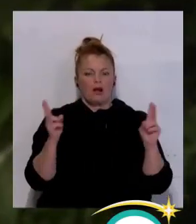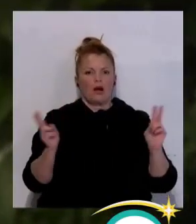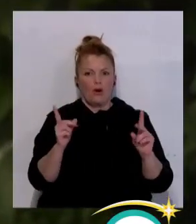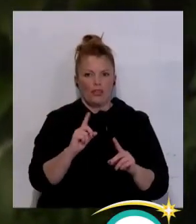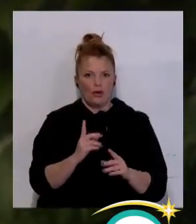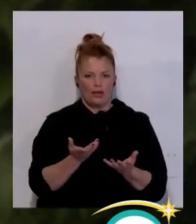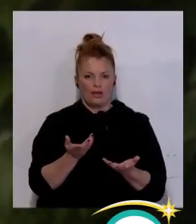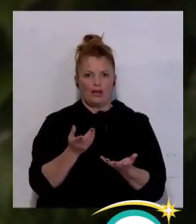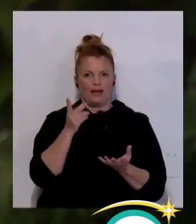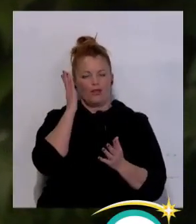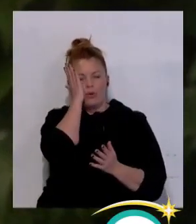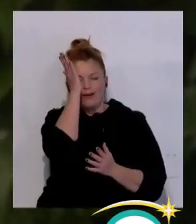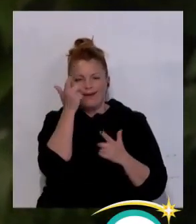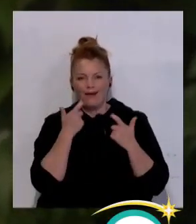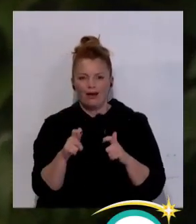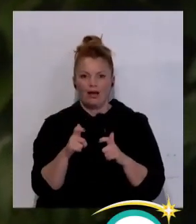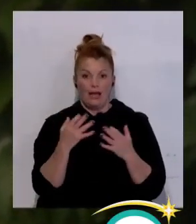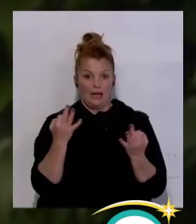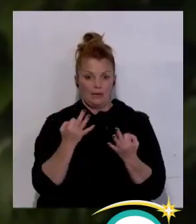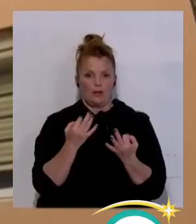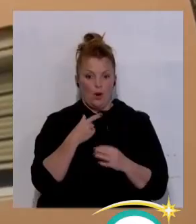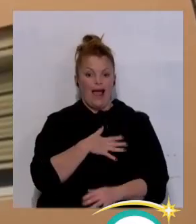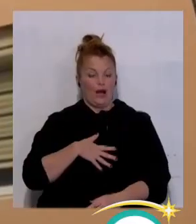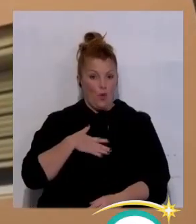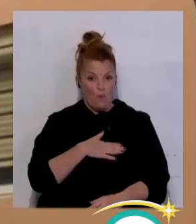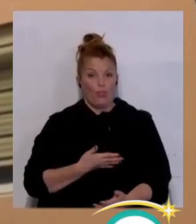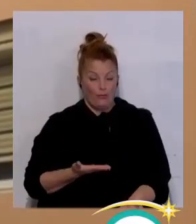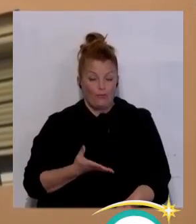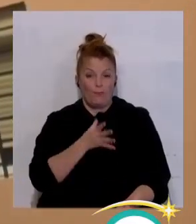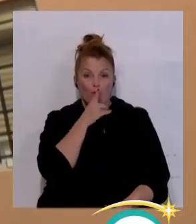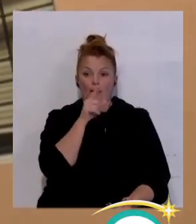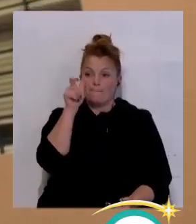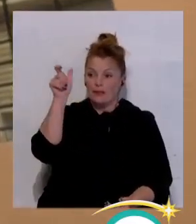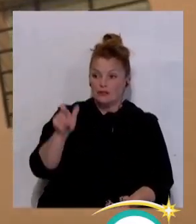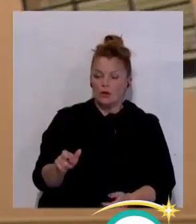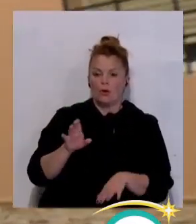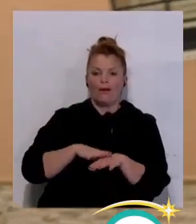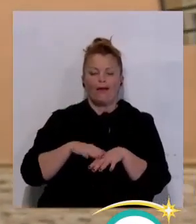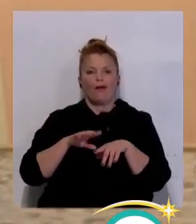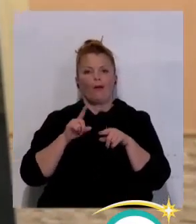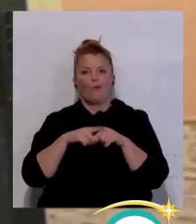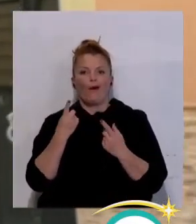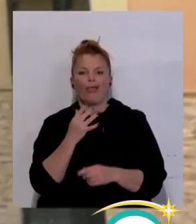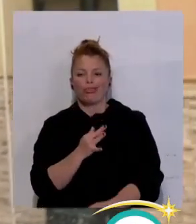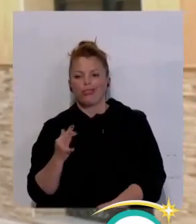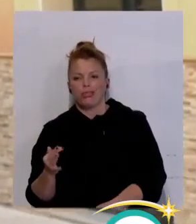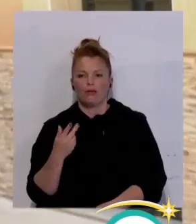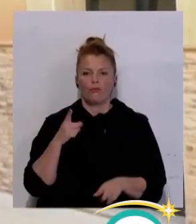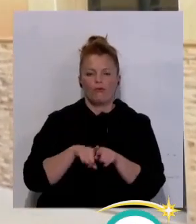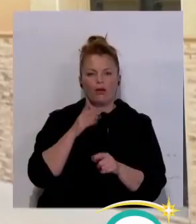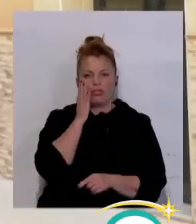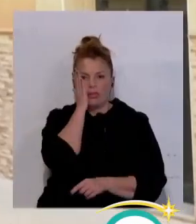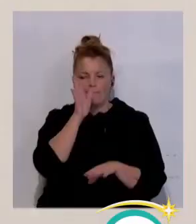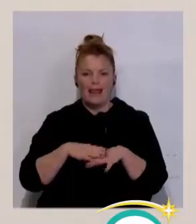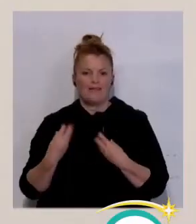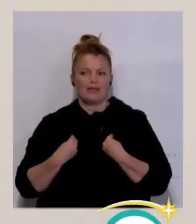Entonces, claro, ¿qué es lo que ocurre? Es más cómodo, digamos, que esa persona esté un poquito dopada para vivir, que